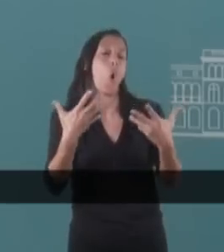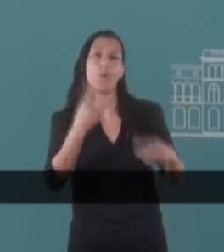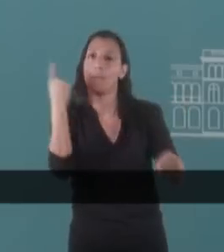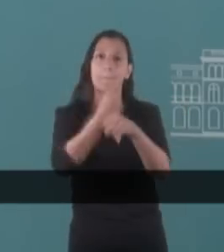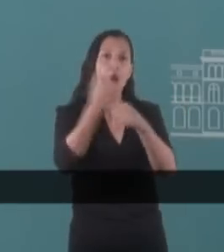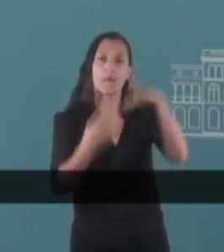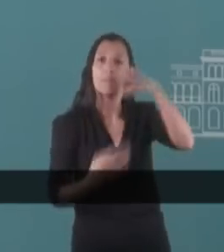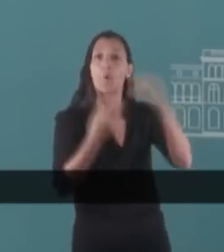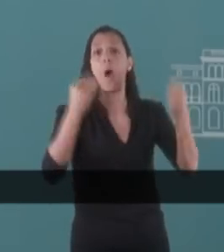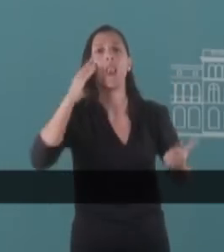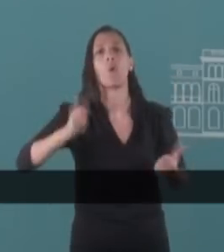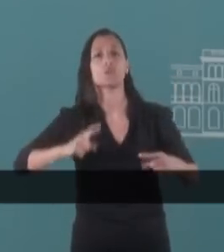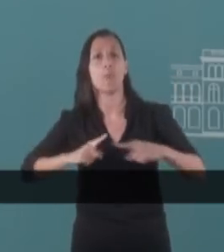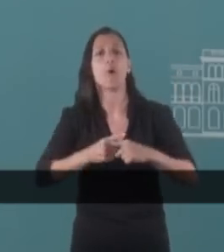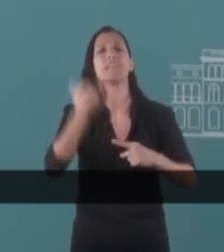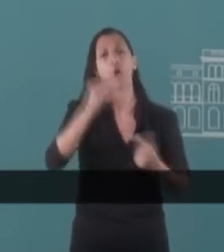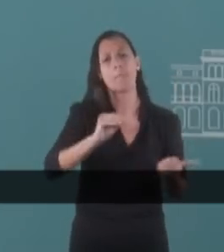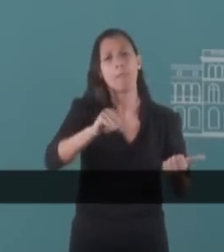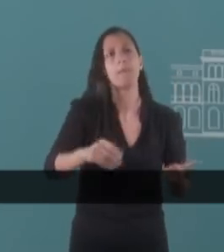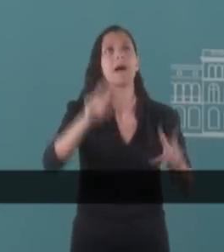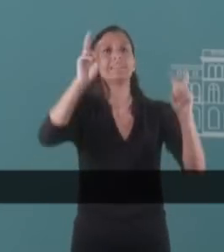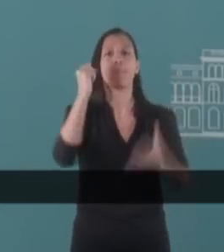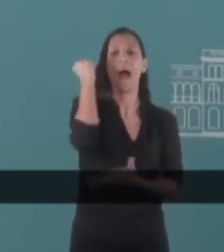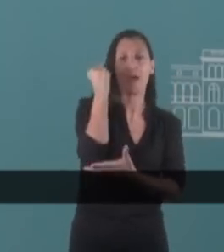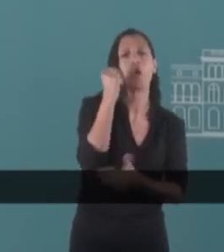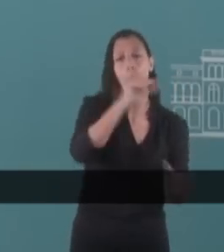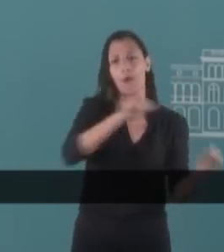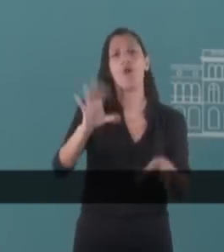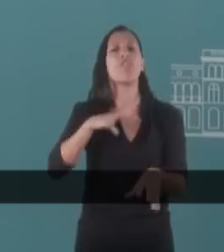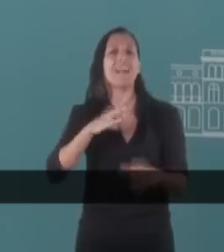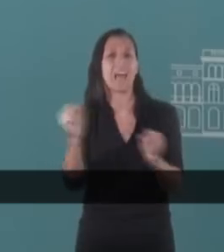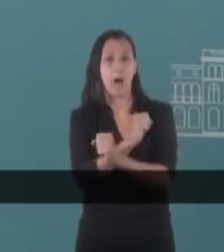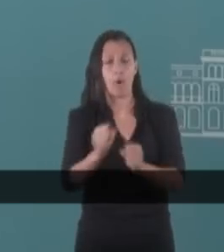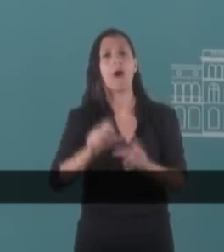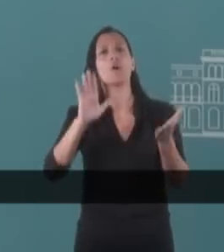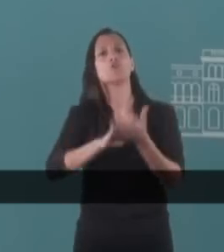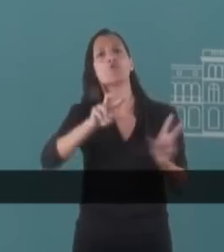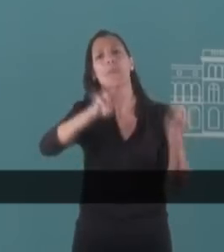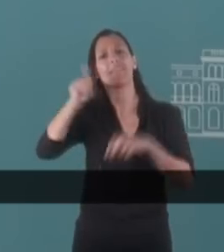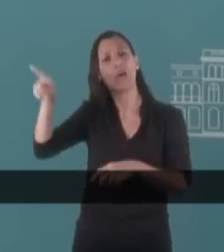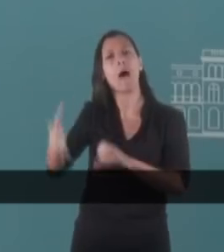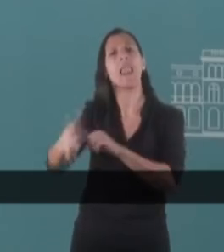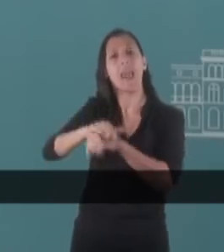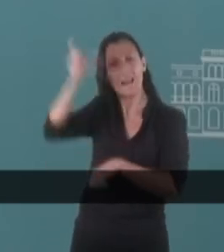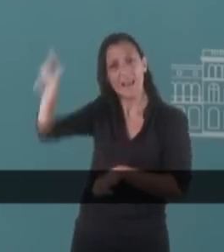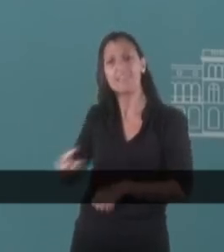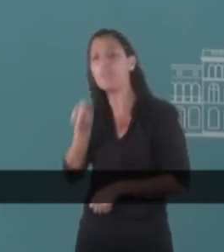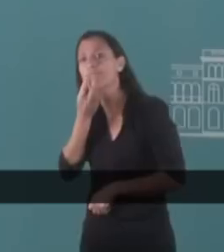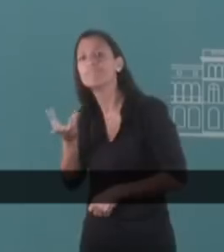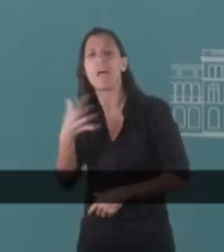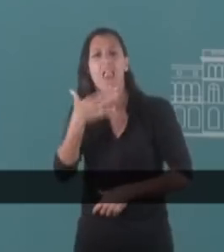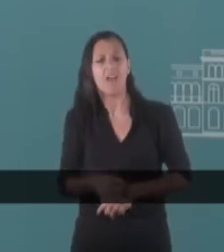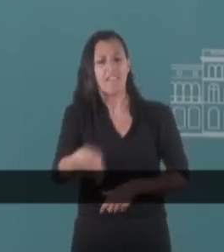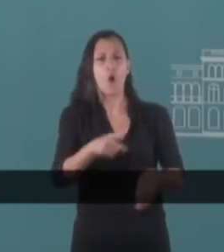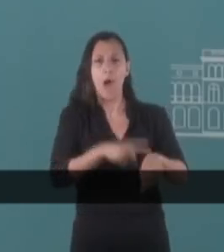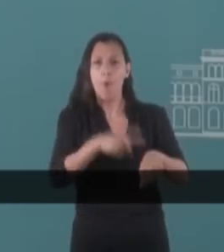temas económicos y se están terminando de definir. Con respecto a Horacio Rodríguez Larreta, la verdad es que lo que deberíamos estar discutiendo en la